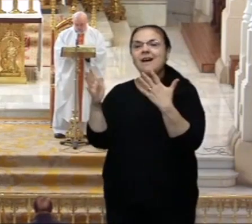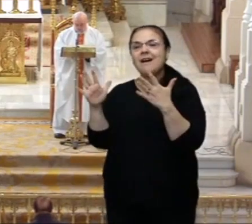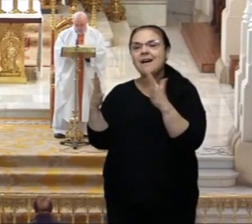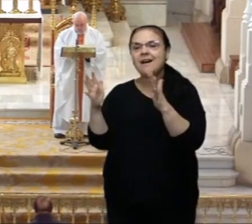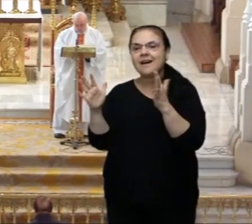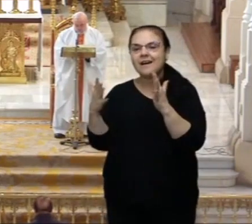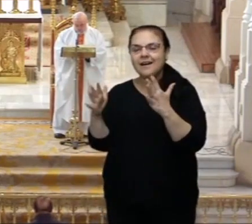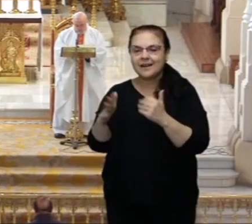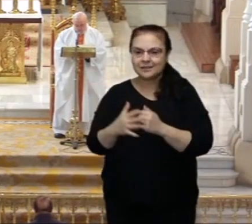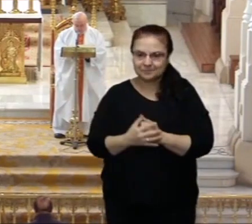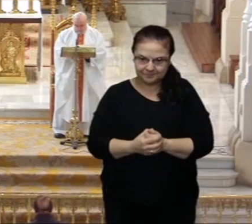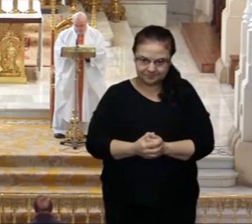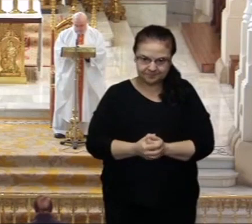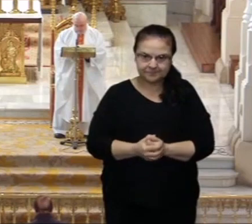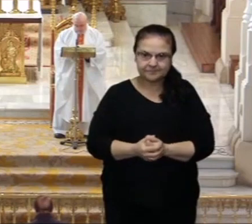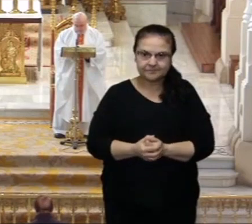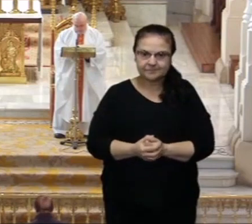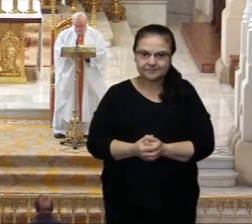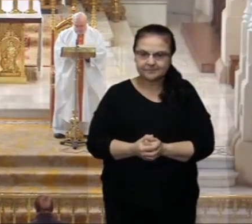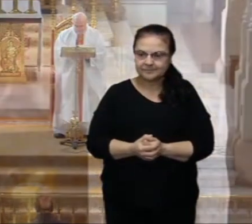aleluya.